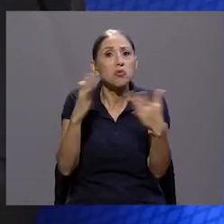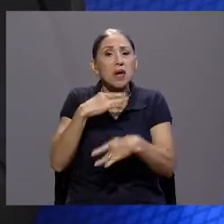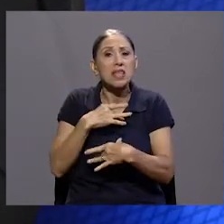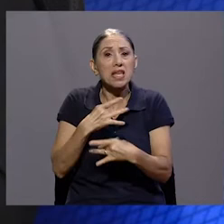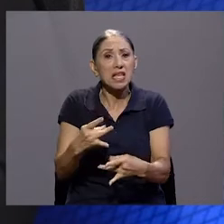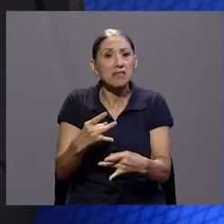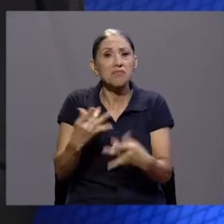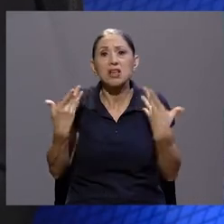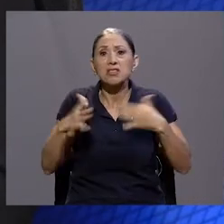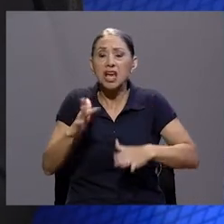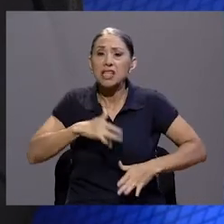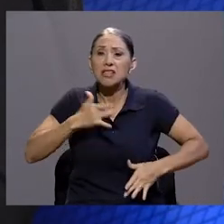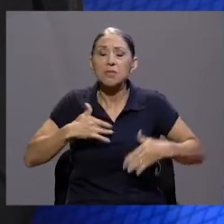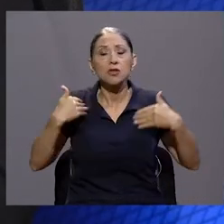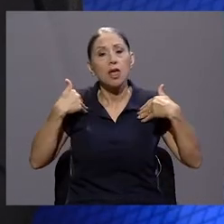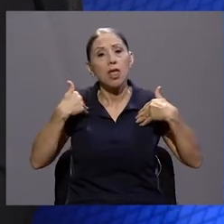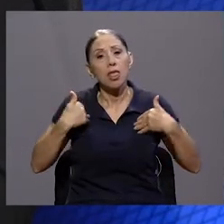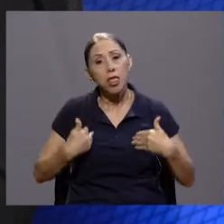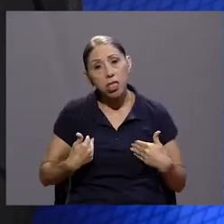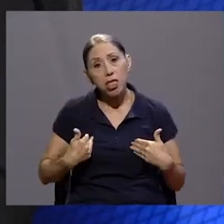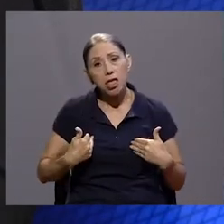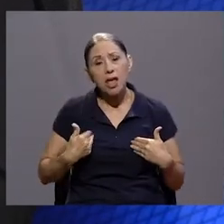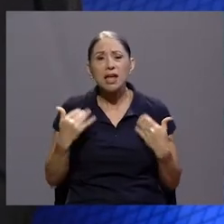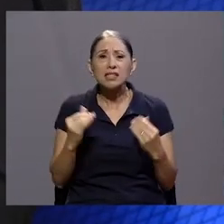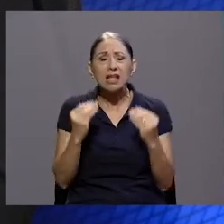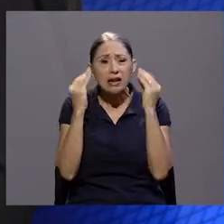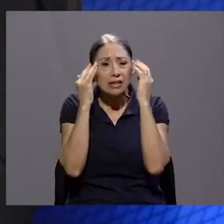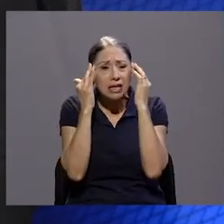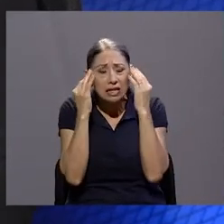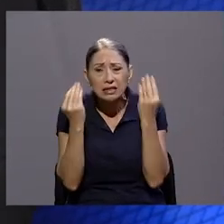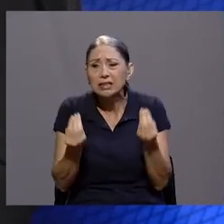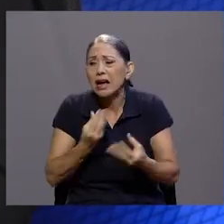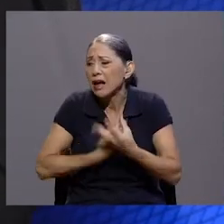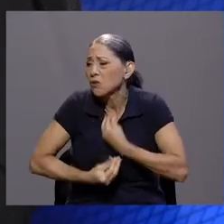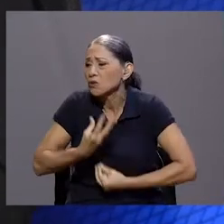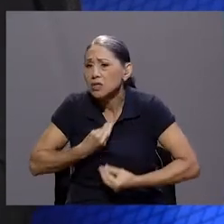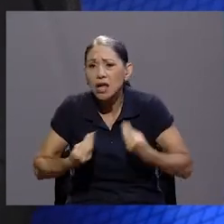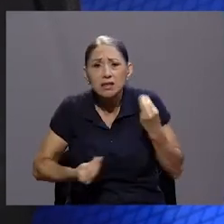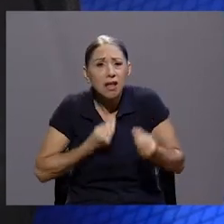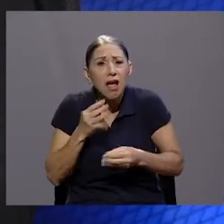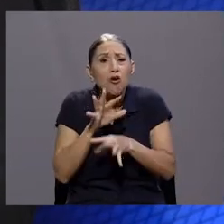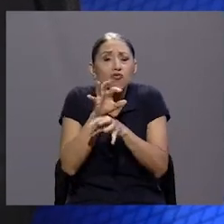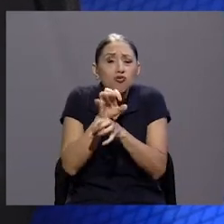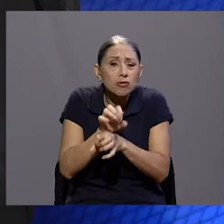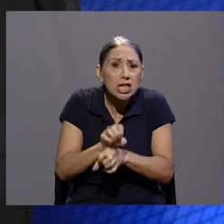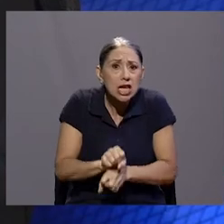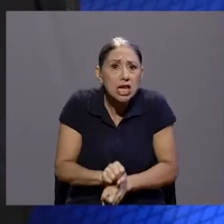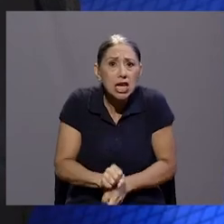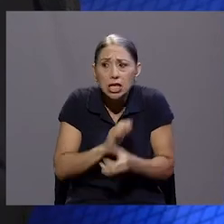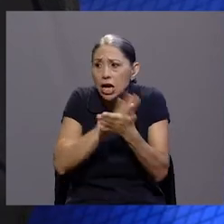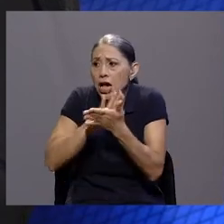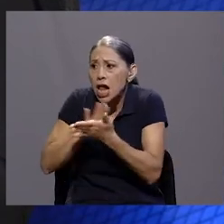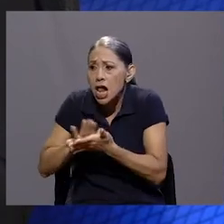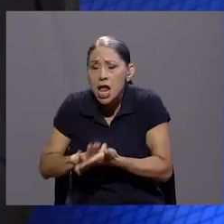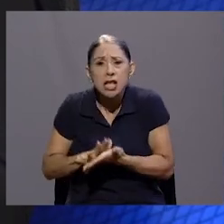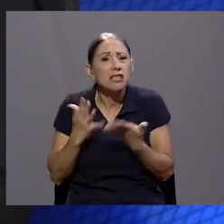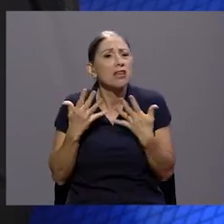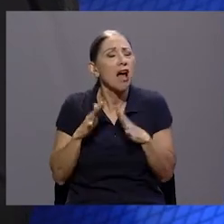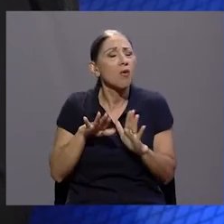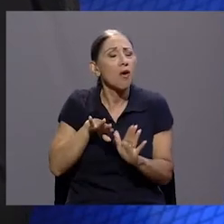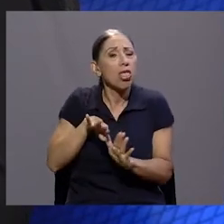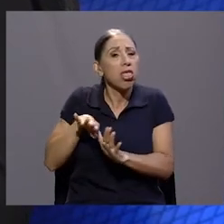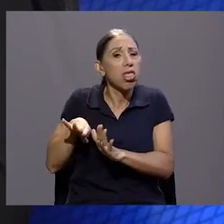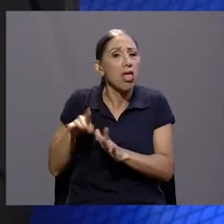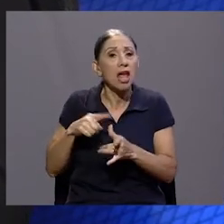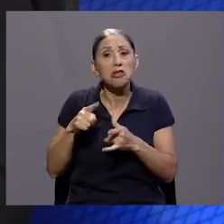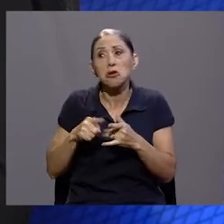se empieza a ser tan tedioso es tan angustiantes tan pesado que incluso esa rutina empiezo a perderla entonces es simplemente otra